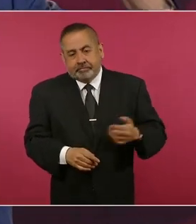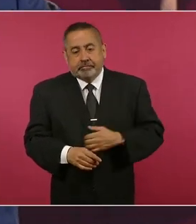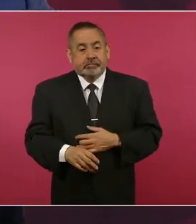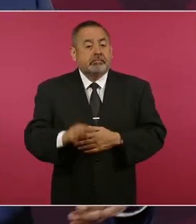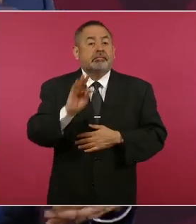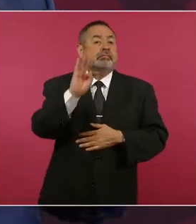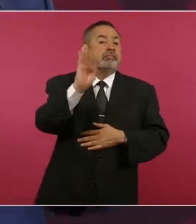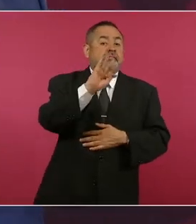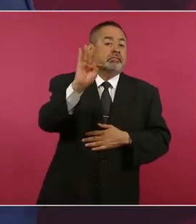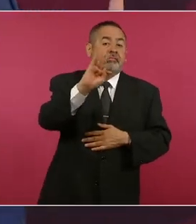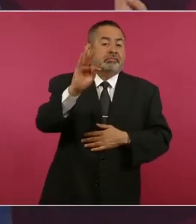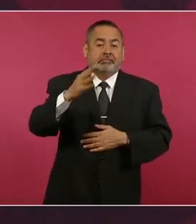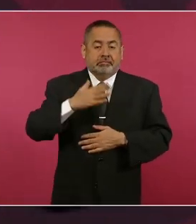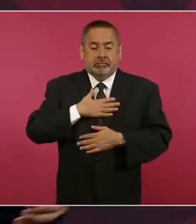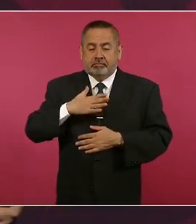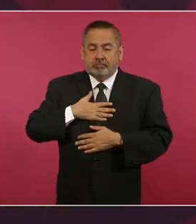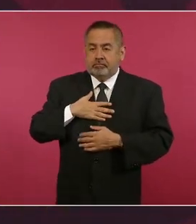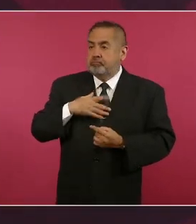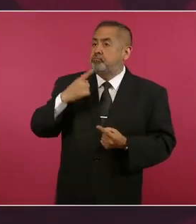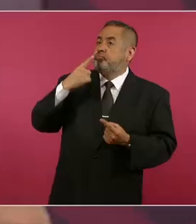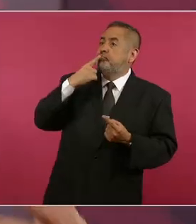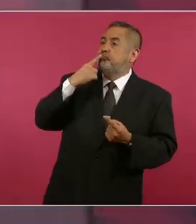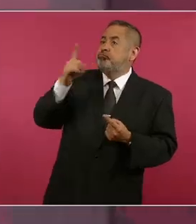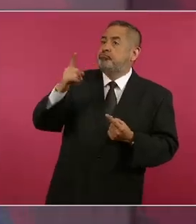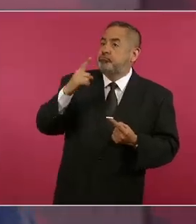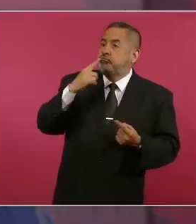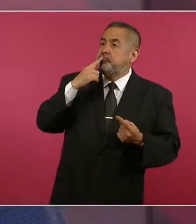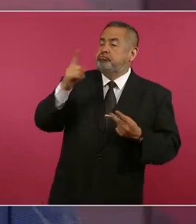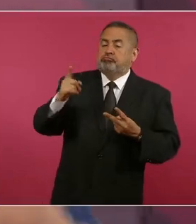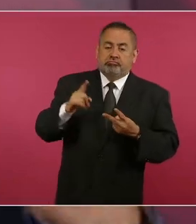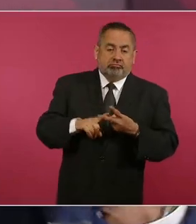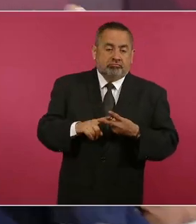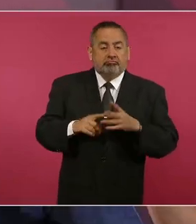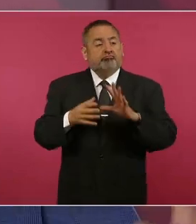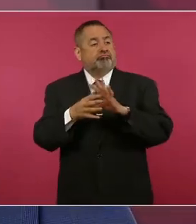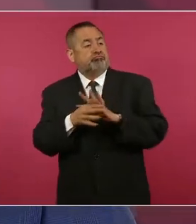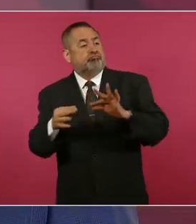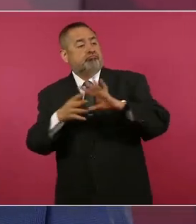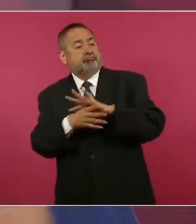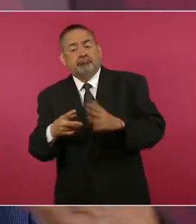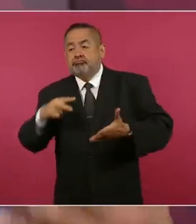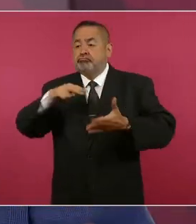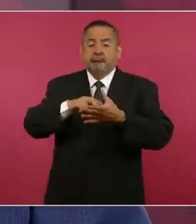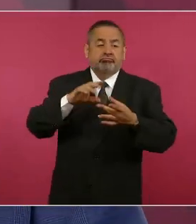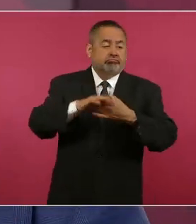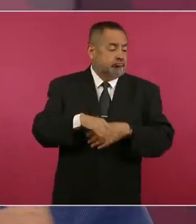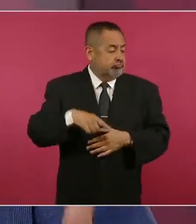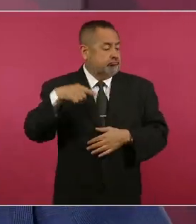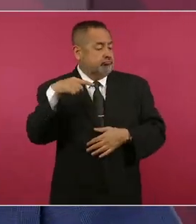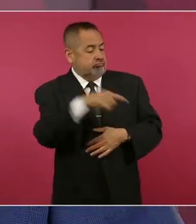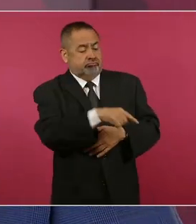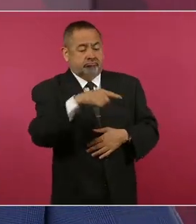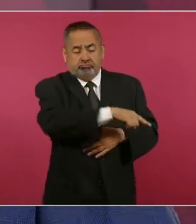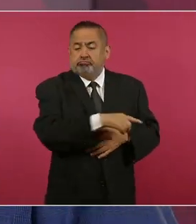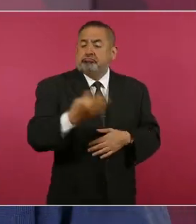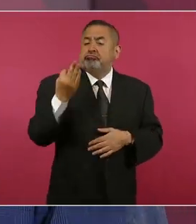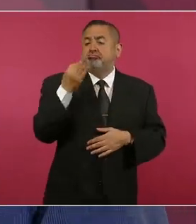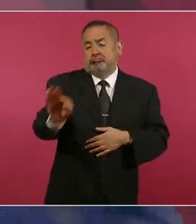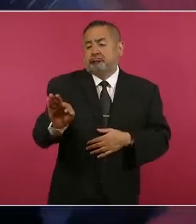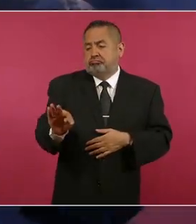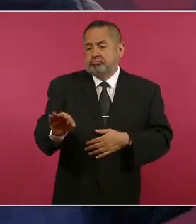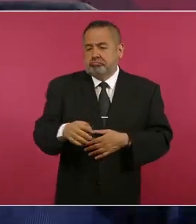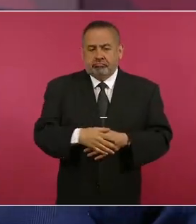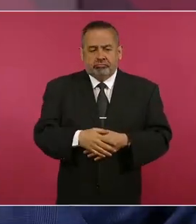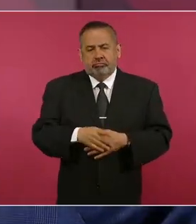empezamos a presentar denuncias y declaramos traidores a la patria,